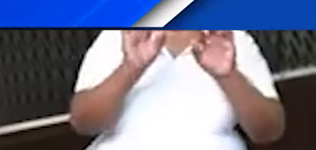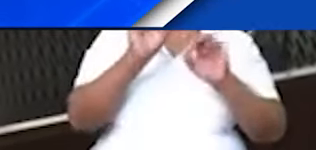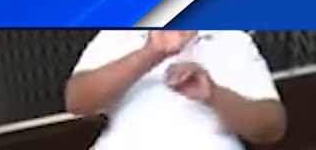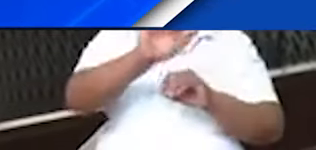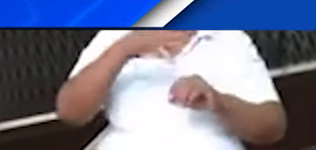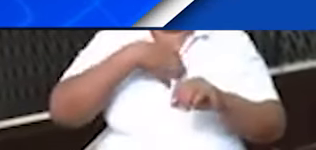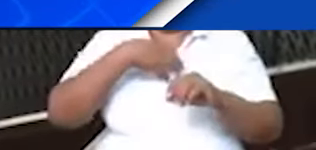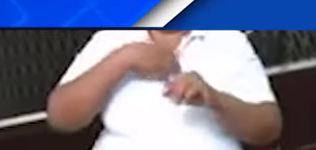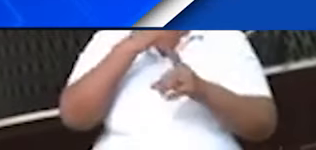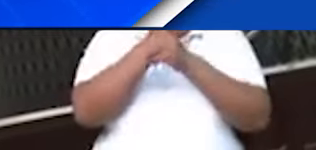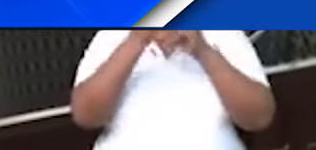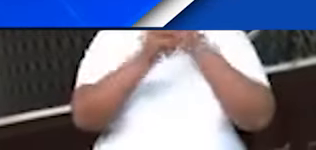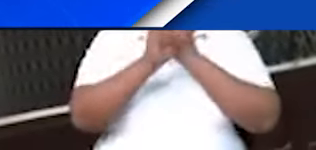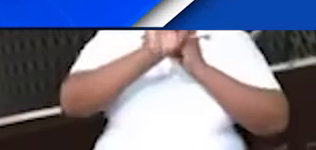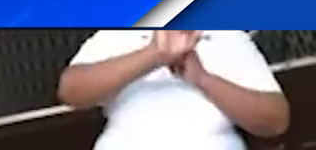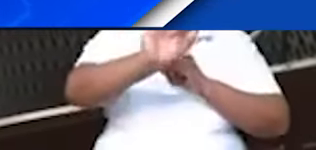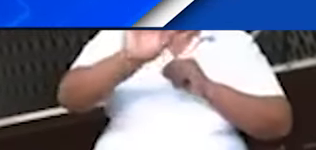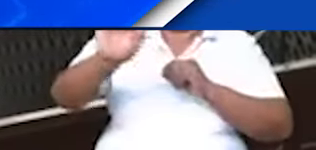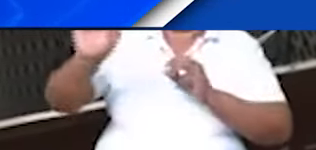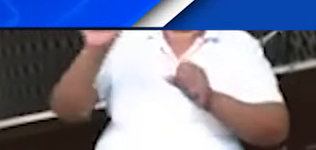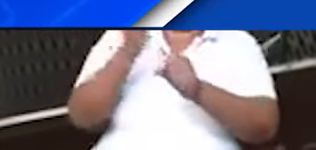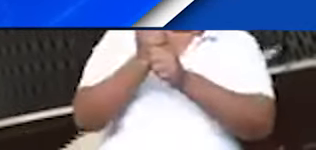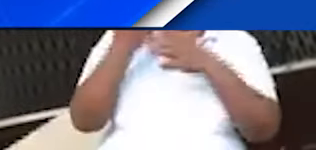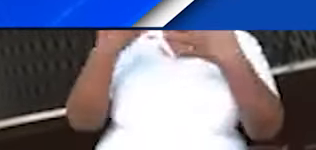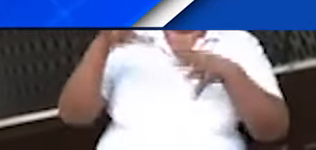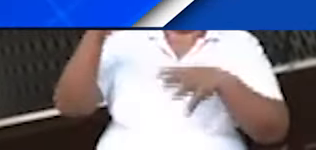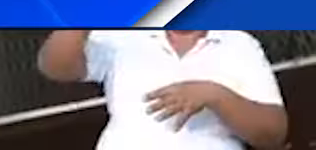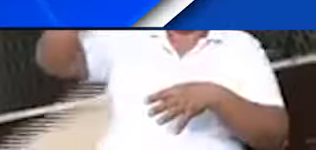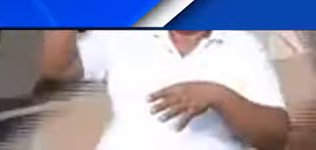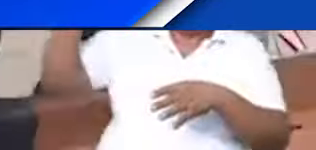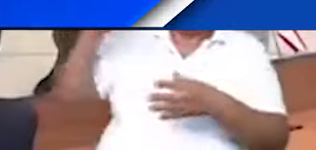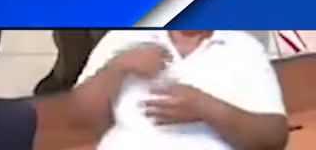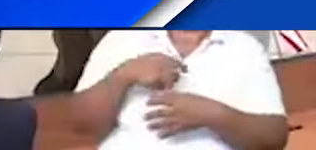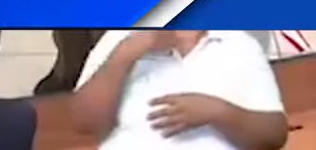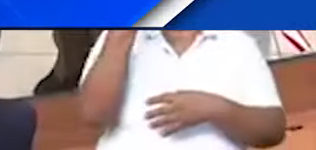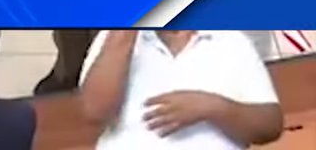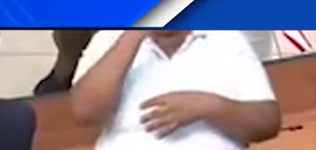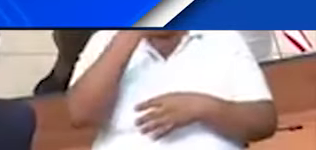los deberes del cargo para el que han sido electos.